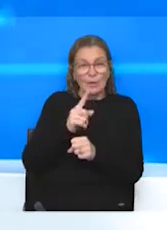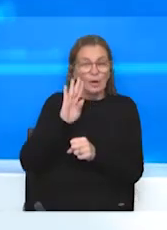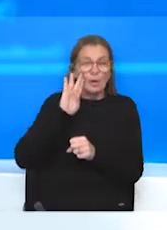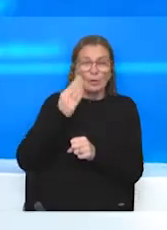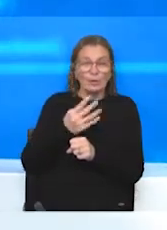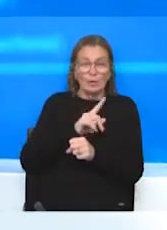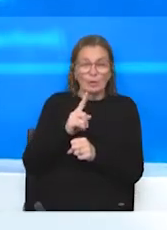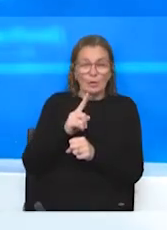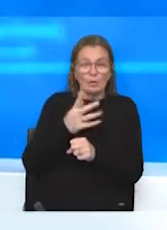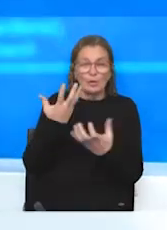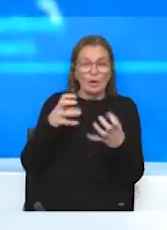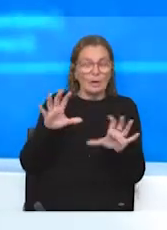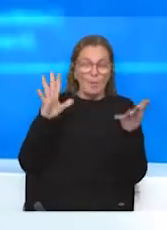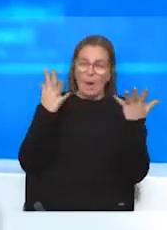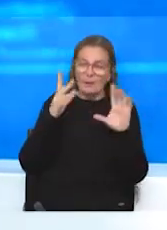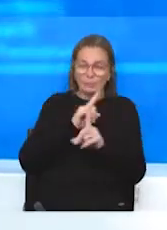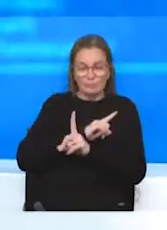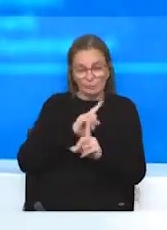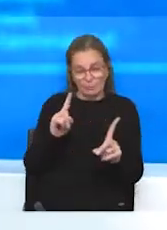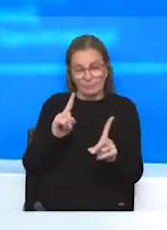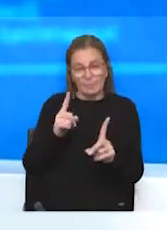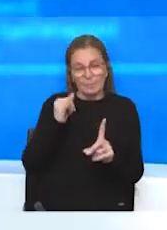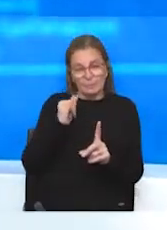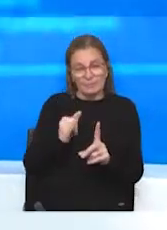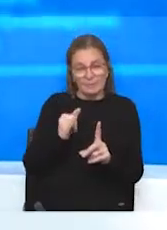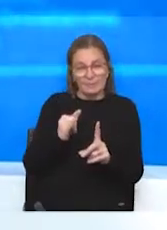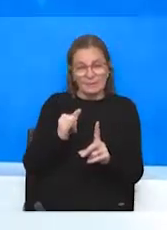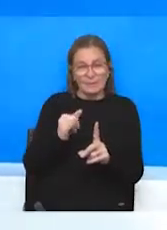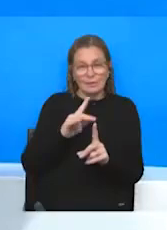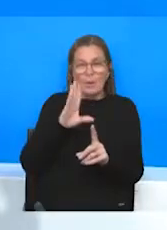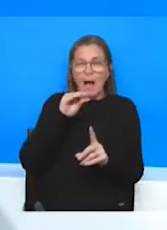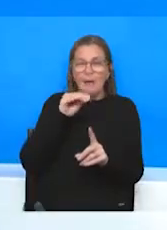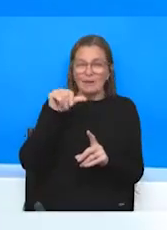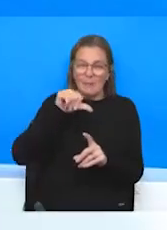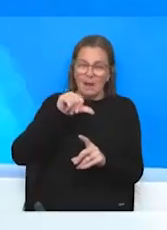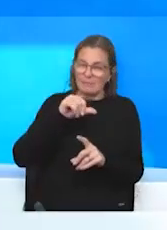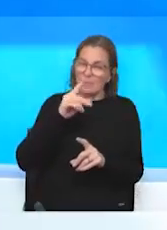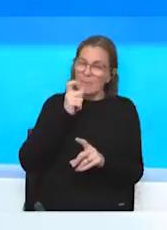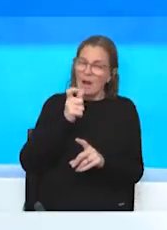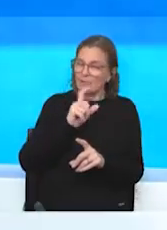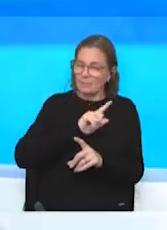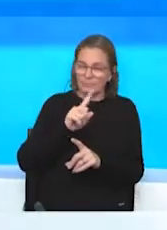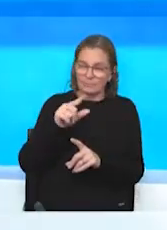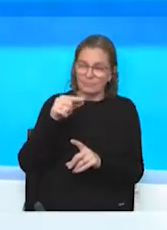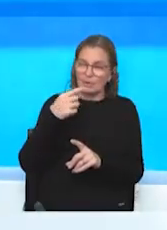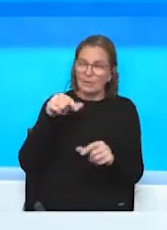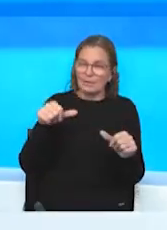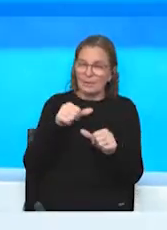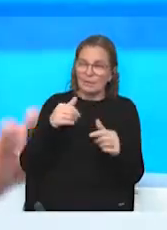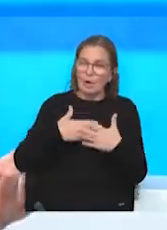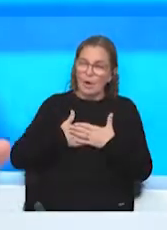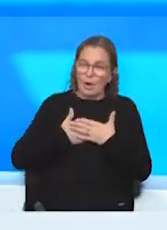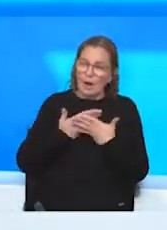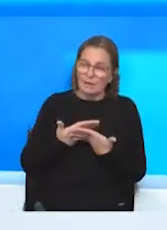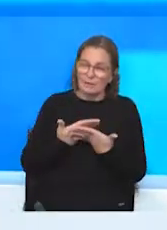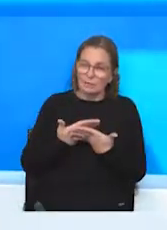reconocida porque no queremos aplauso pero sí que se que no se hable mal de la de la de lo que se hace con tanto cariño y